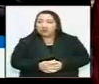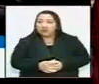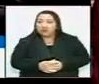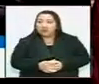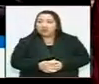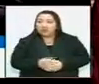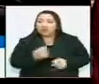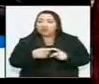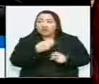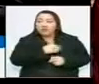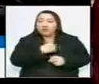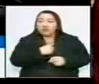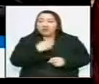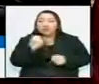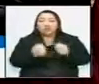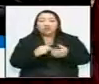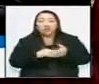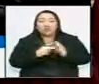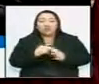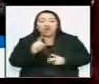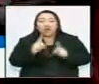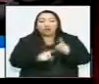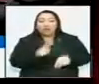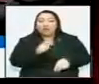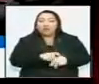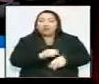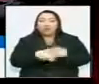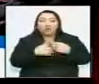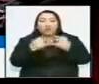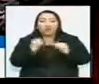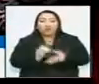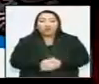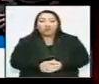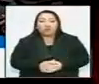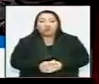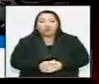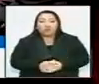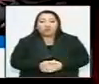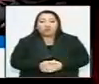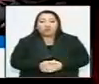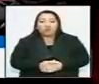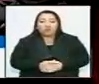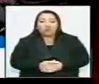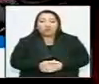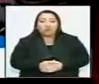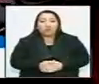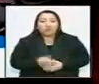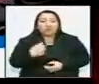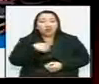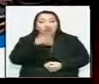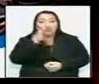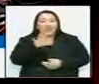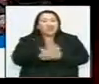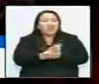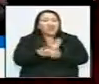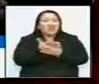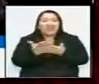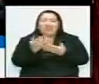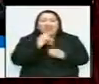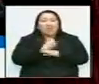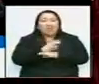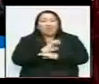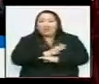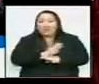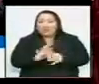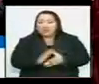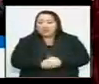Transportes, y en ninguna etapa del informe hemos podido ver que había ni siquiera ninguna